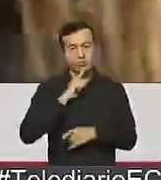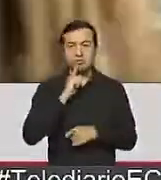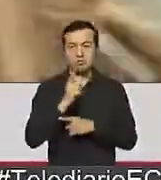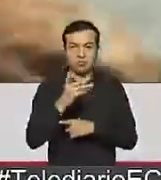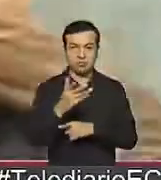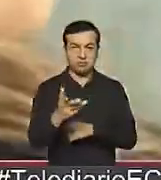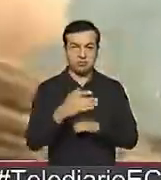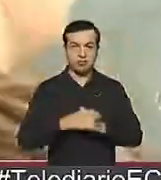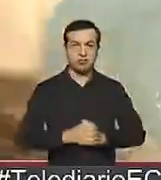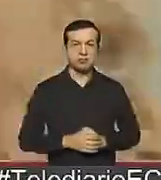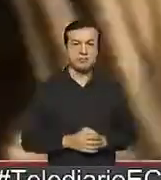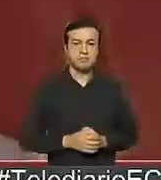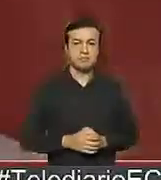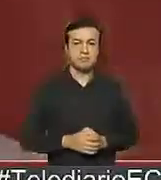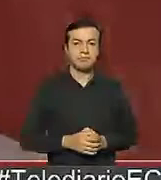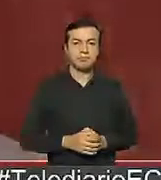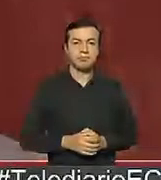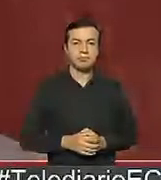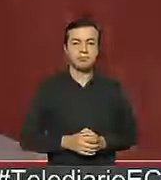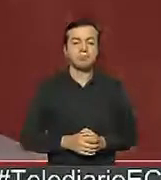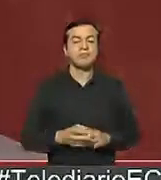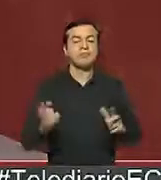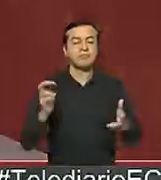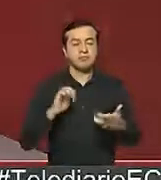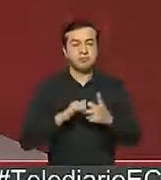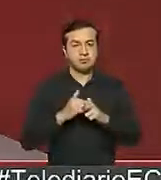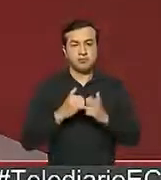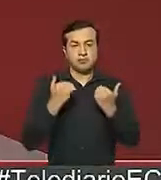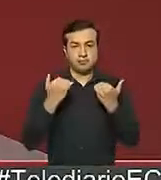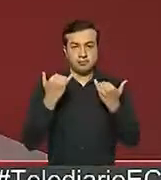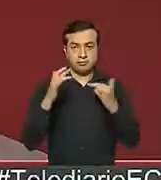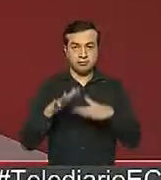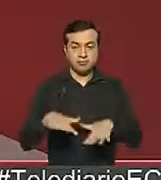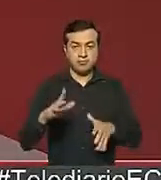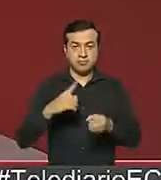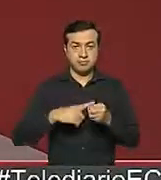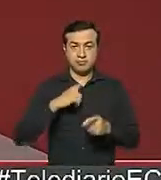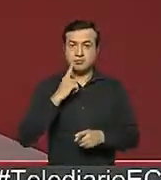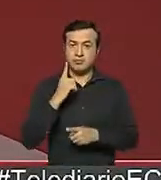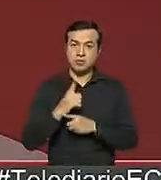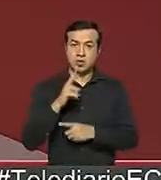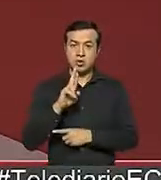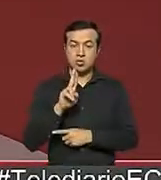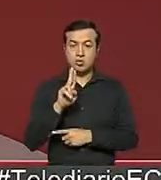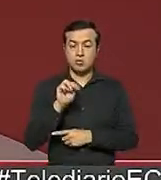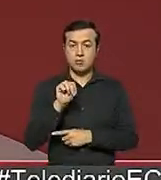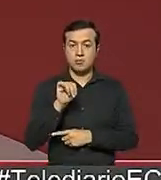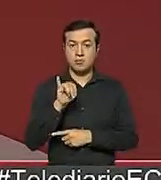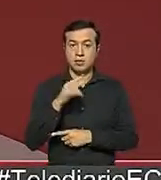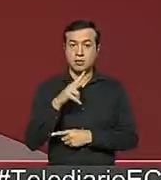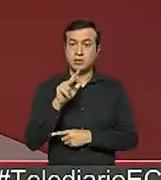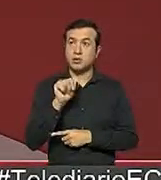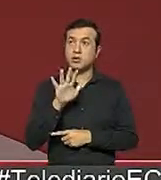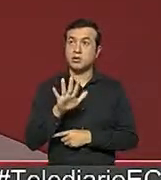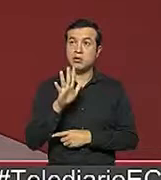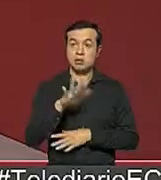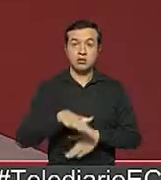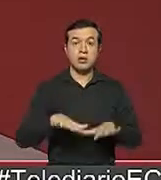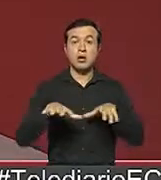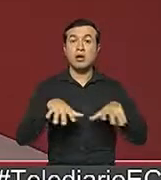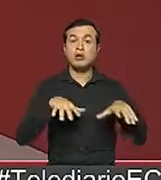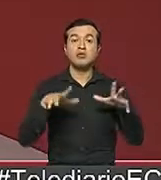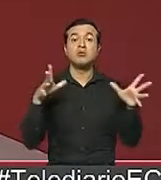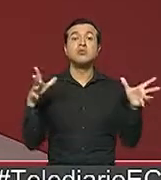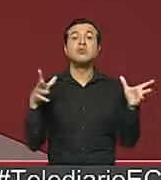Tello, Medios Públicos. Una problemática latente en la capital y en Rumichaca, frontera norte del país, se ejecutan acciones